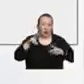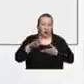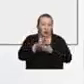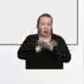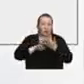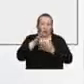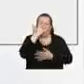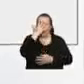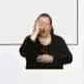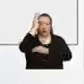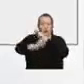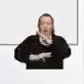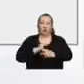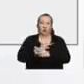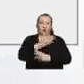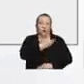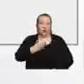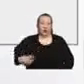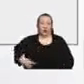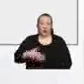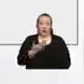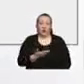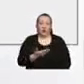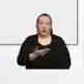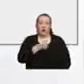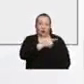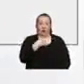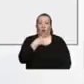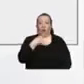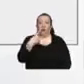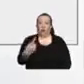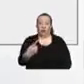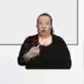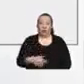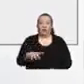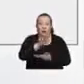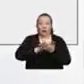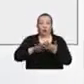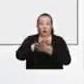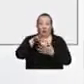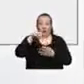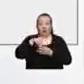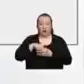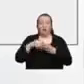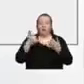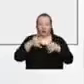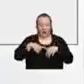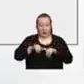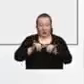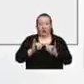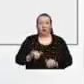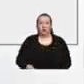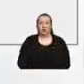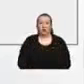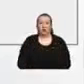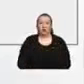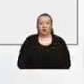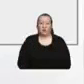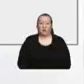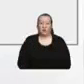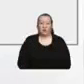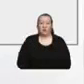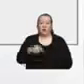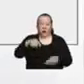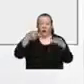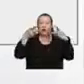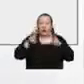no sólo eso él ha dicho ya vamos a ver que como si un interno pero sigamos esta potestad también la